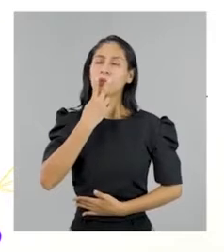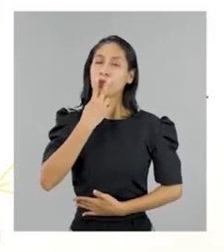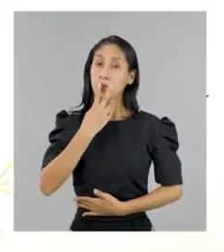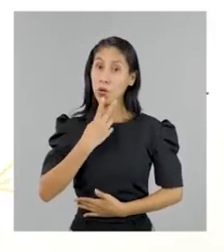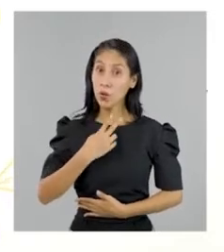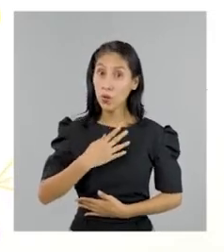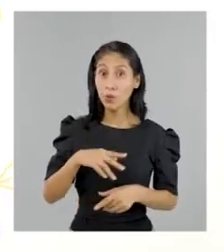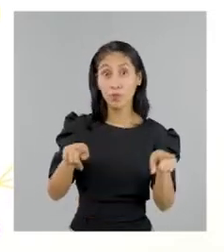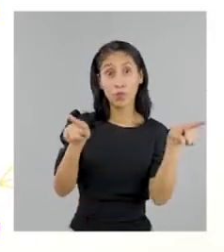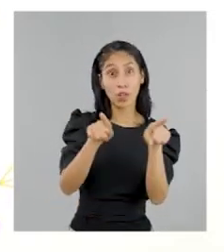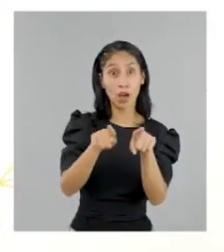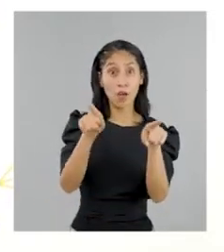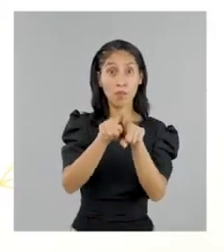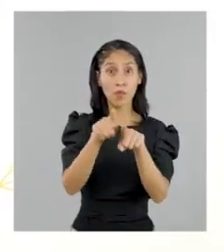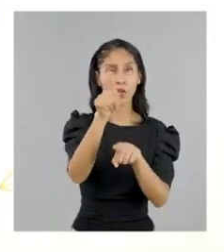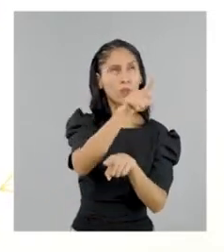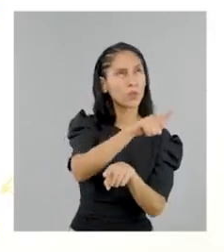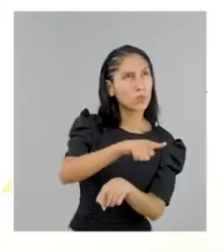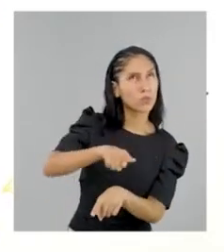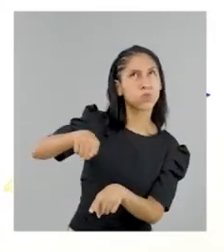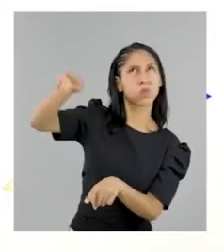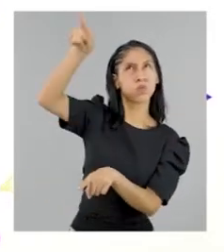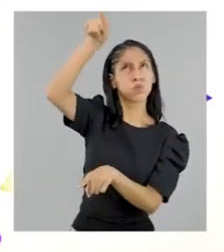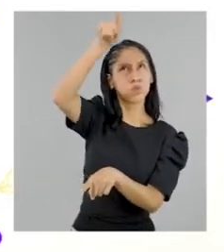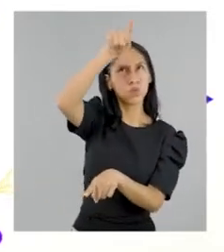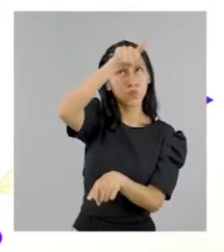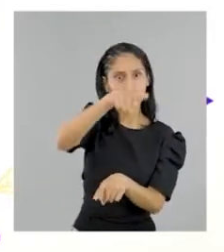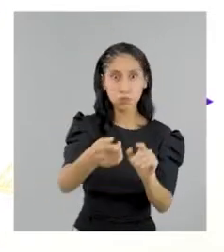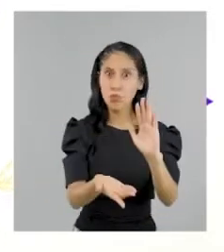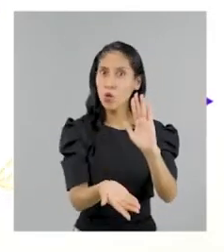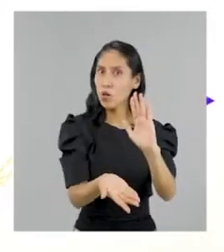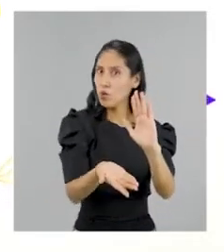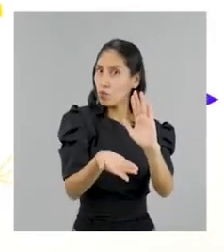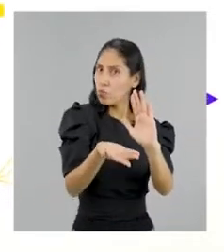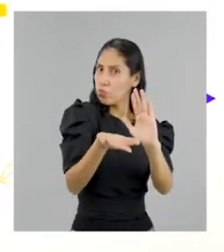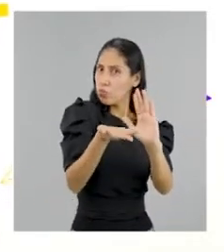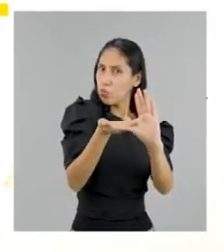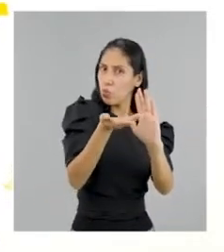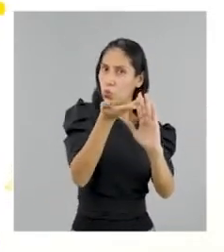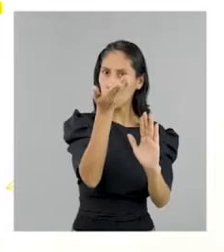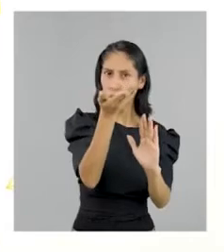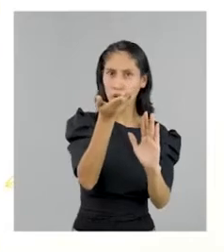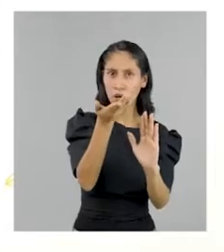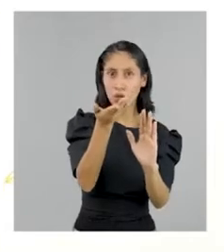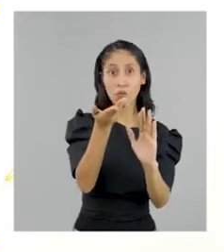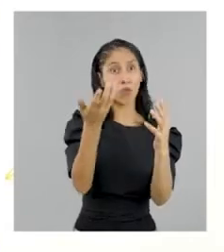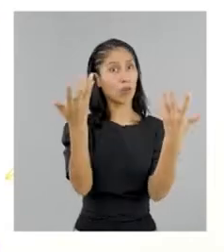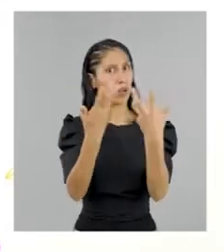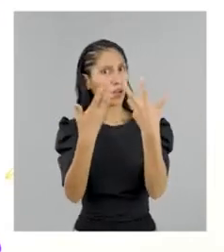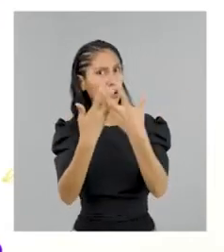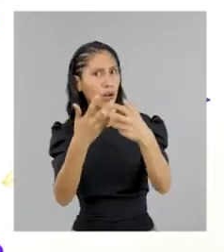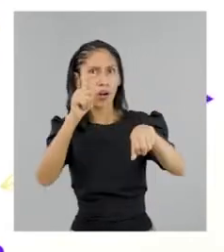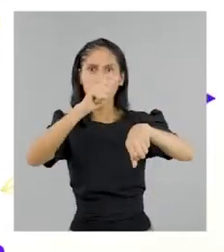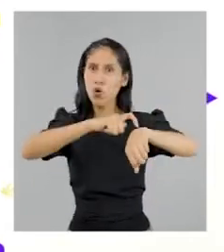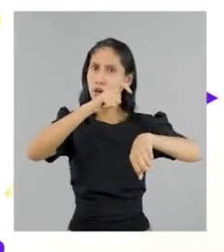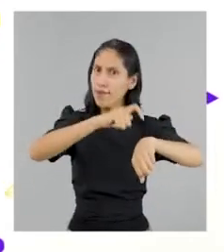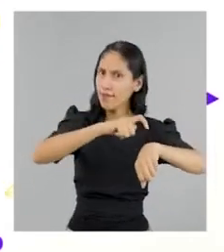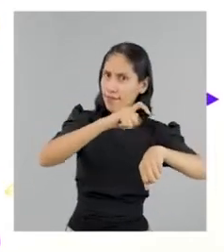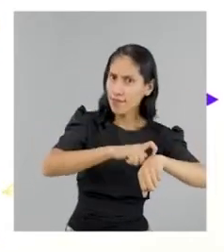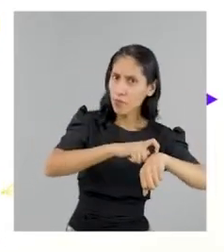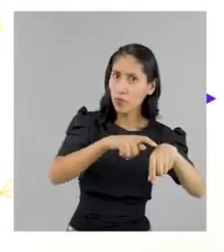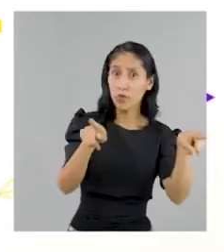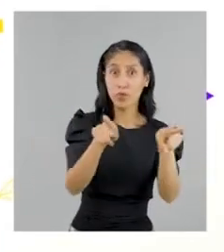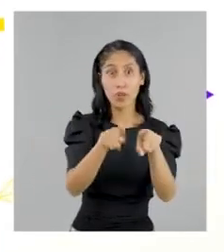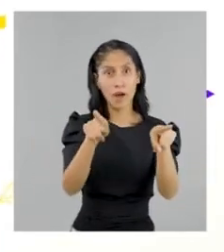Las frecuencias de ondas largas y cortas. El aumento de la velocidad angular en función del tiempo.